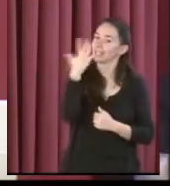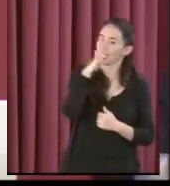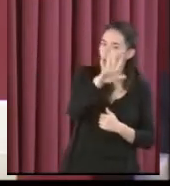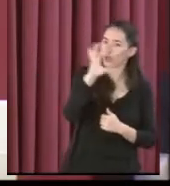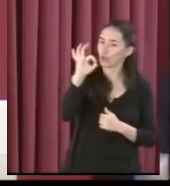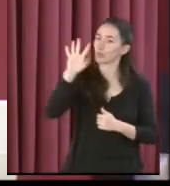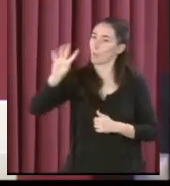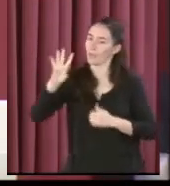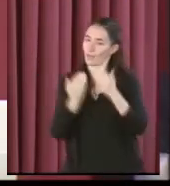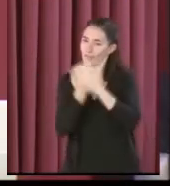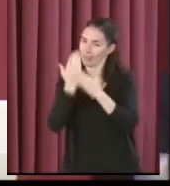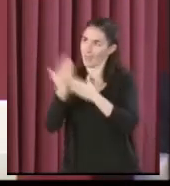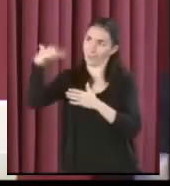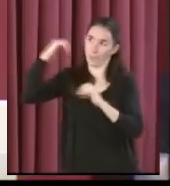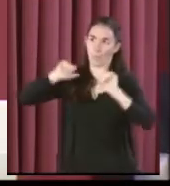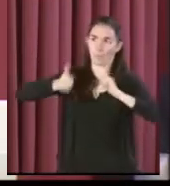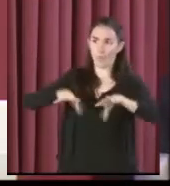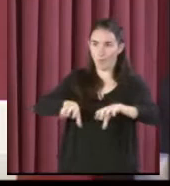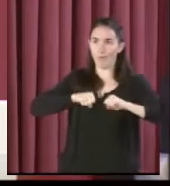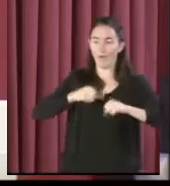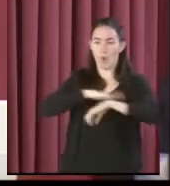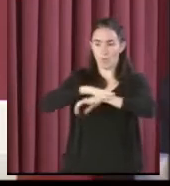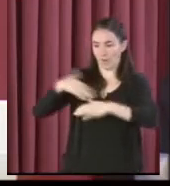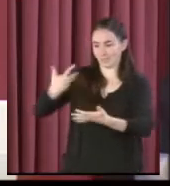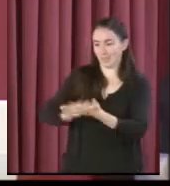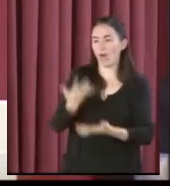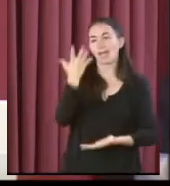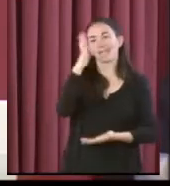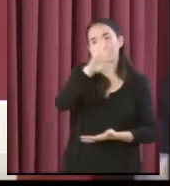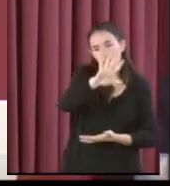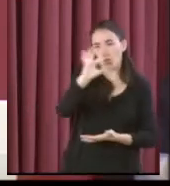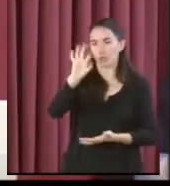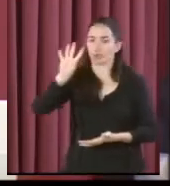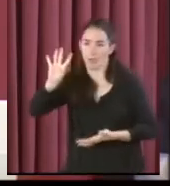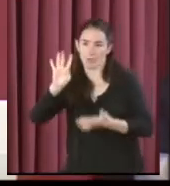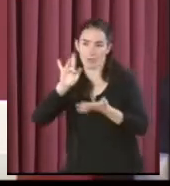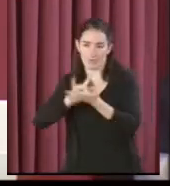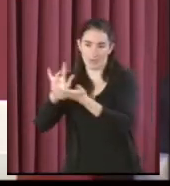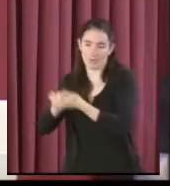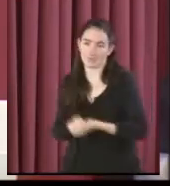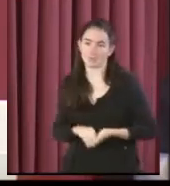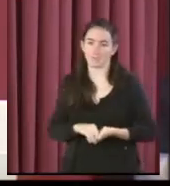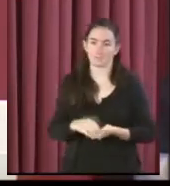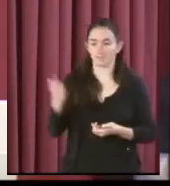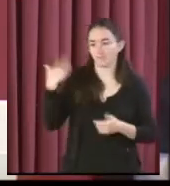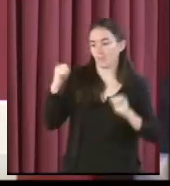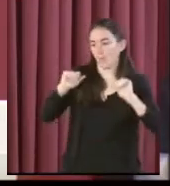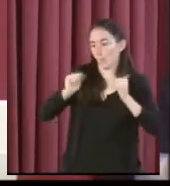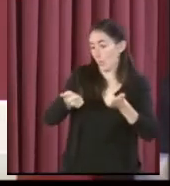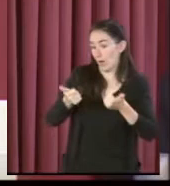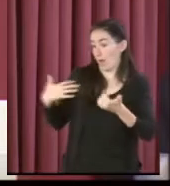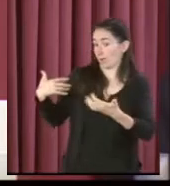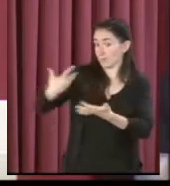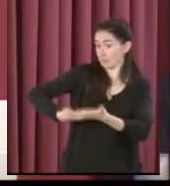la constitución de la actual Corporación Municipal en este mismo Salón de Plenos en aquel 13 de junio del 2015. Este periodo